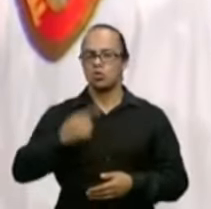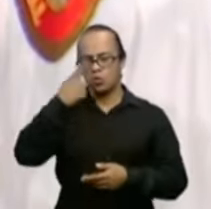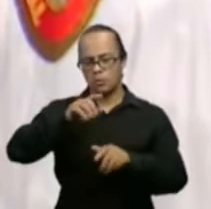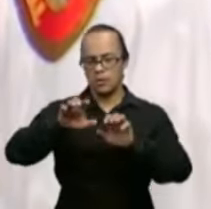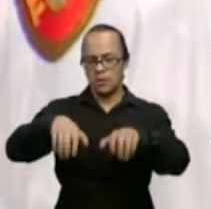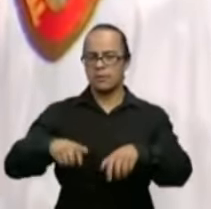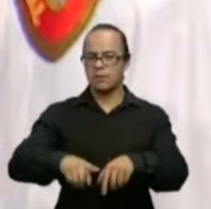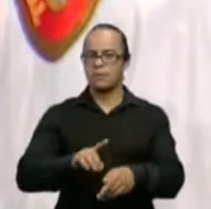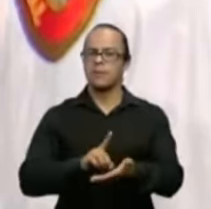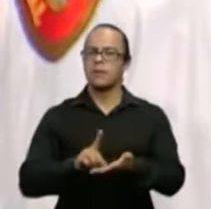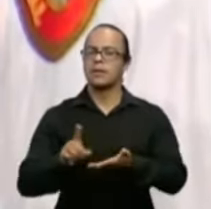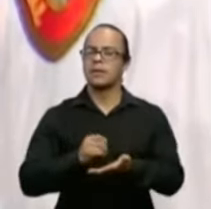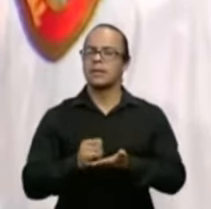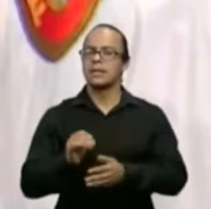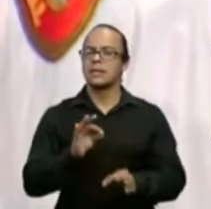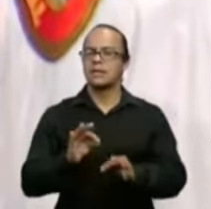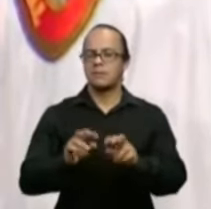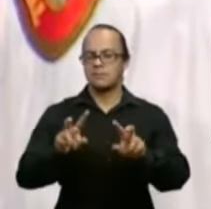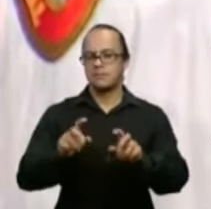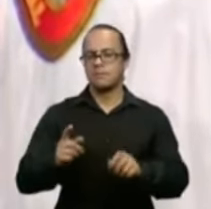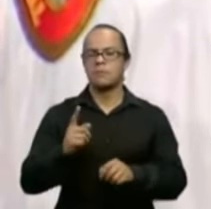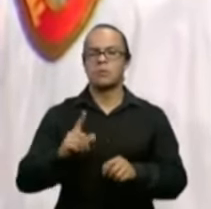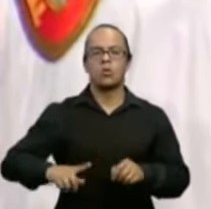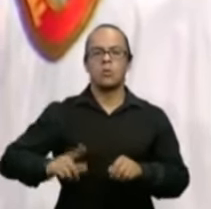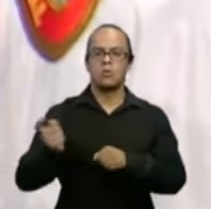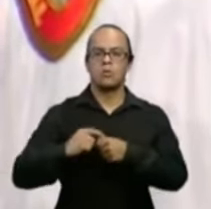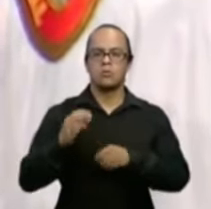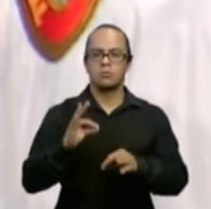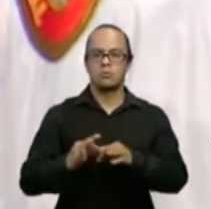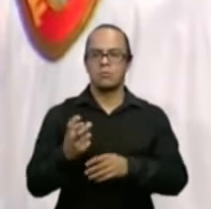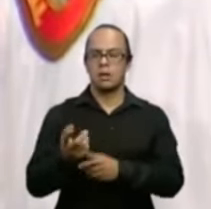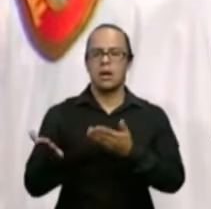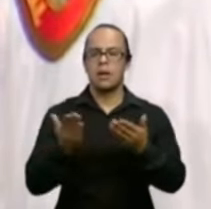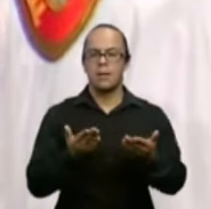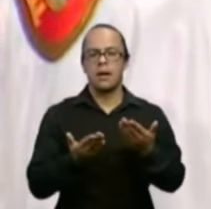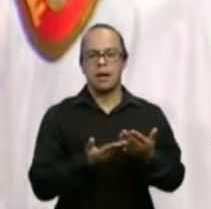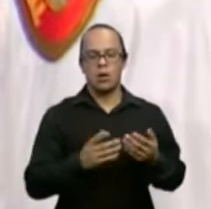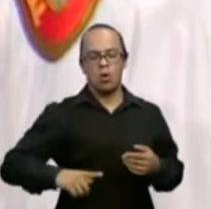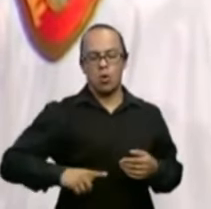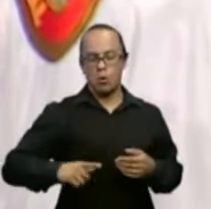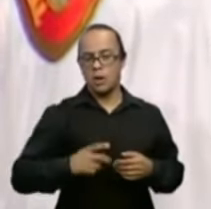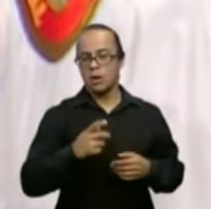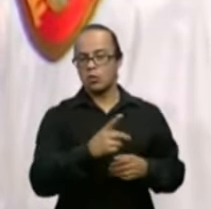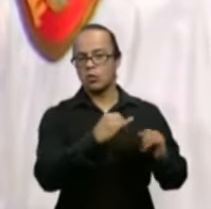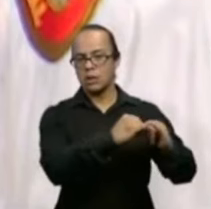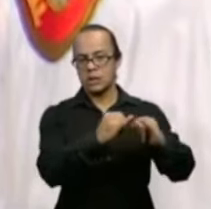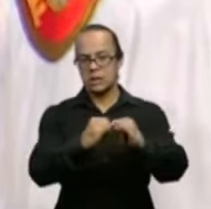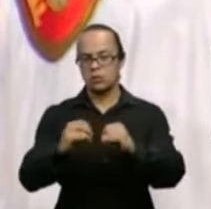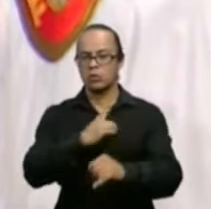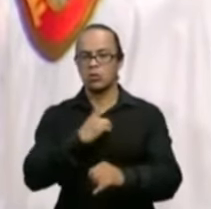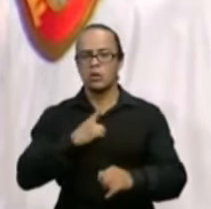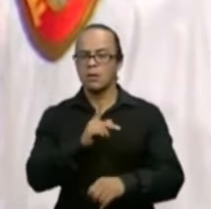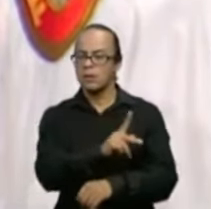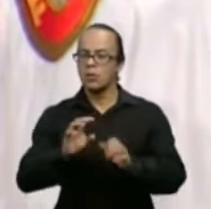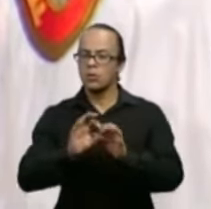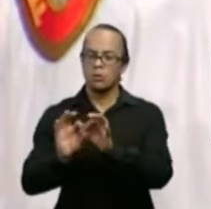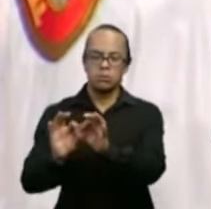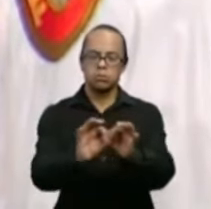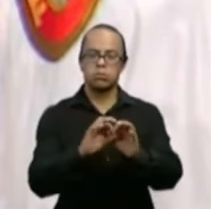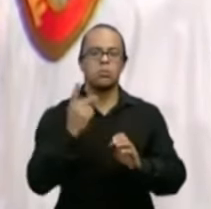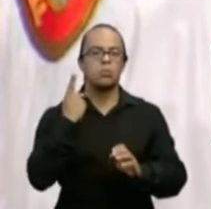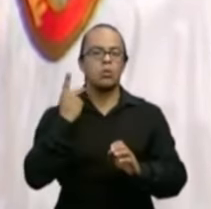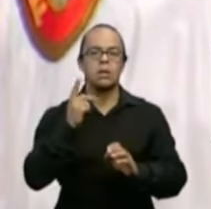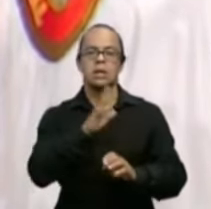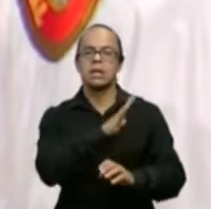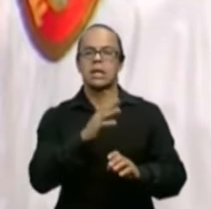públicos de toma de decisiones. Además, las dependencias del gobierno formularán transversalmente políticas públicas